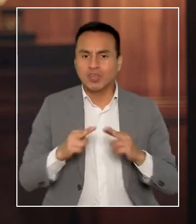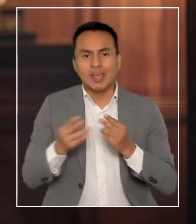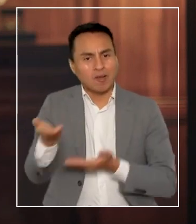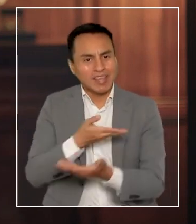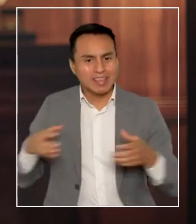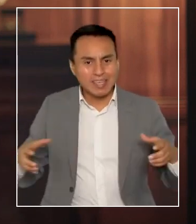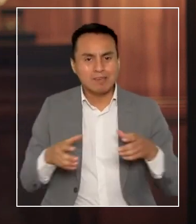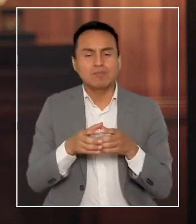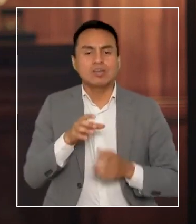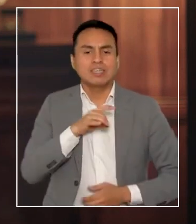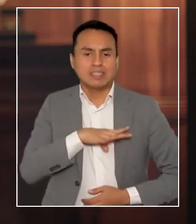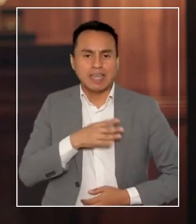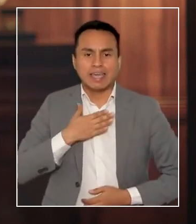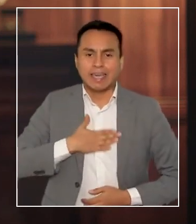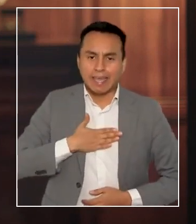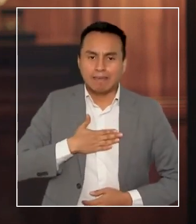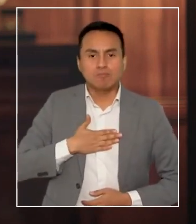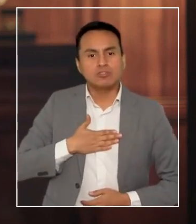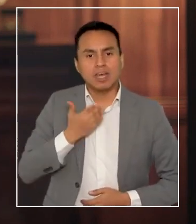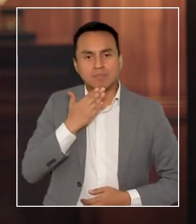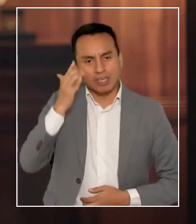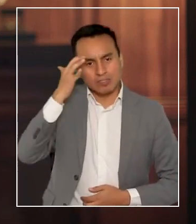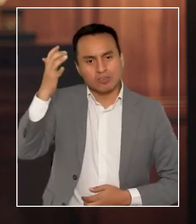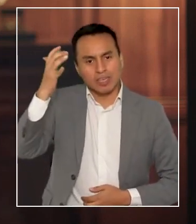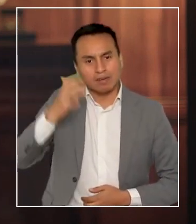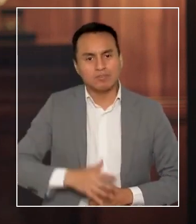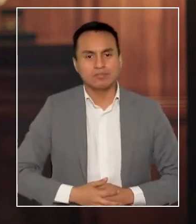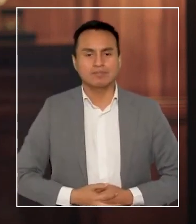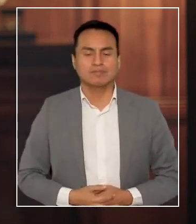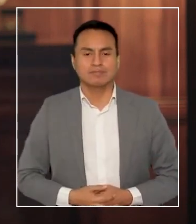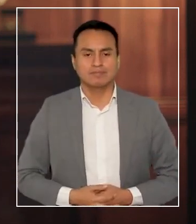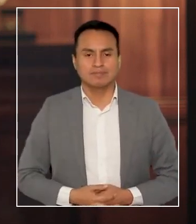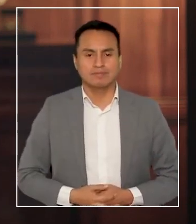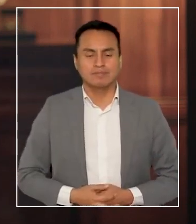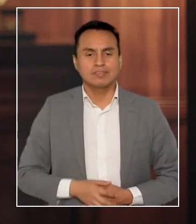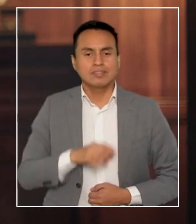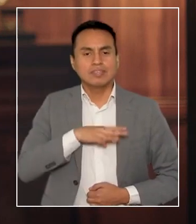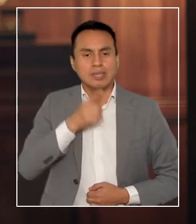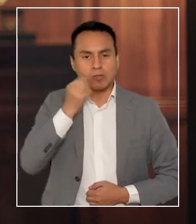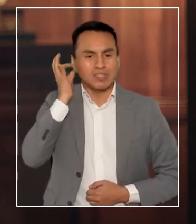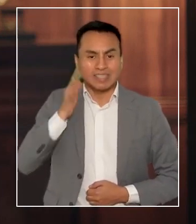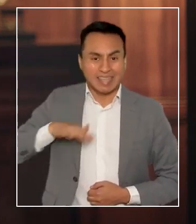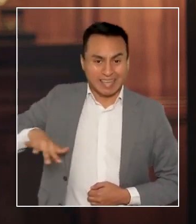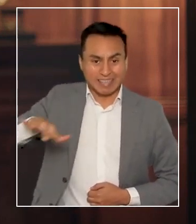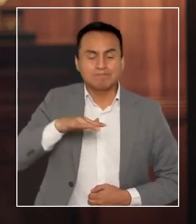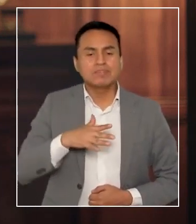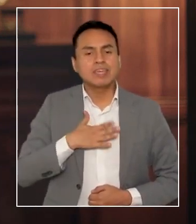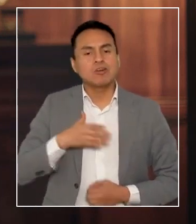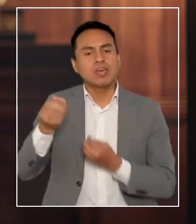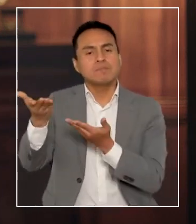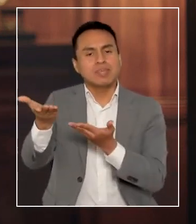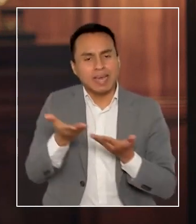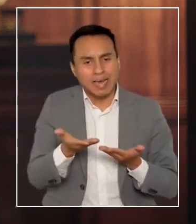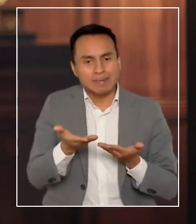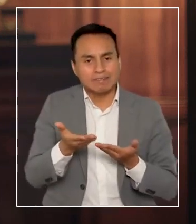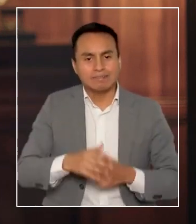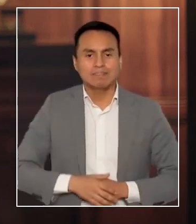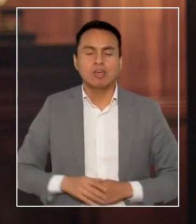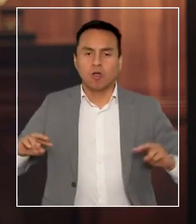el chile que queremos y soñamos chilenos y chilenas quiero invitarles a que